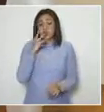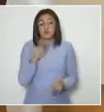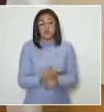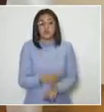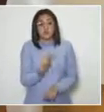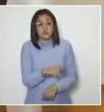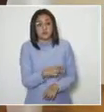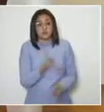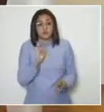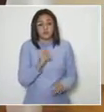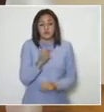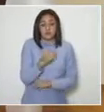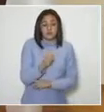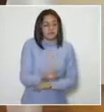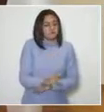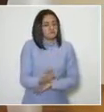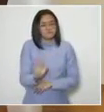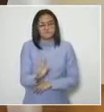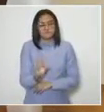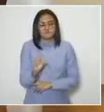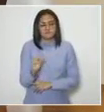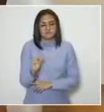de la fiscalía